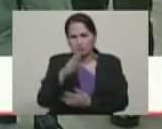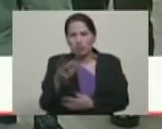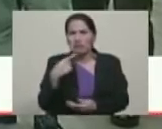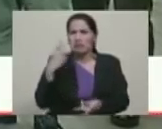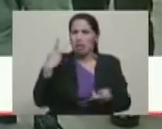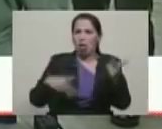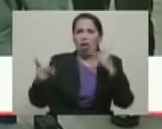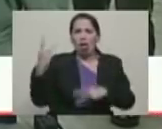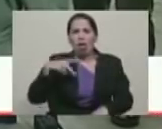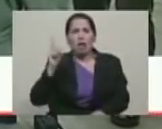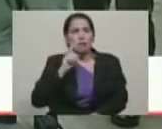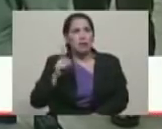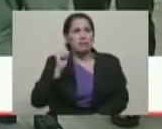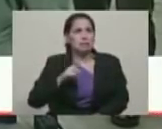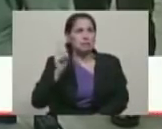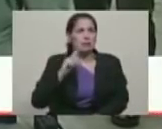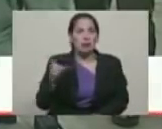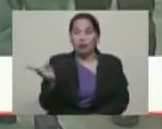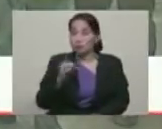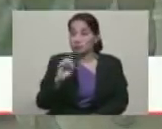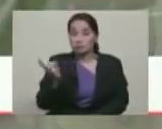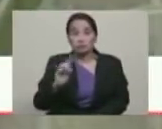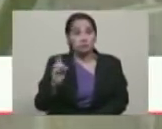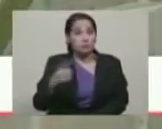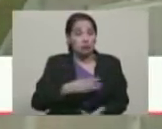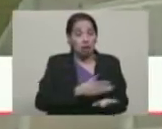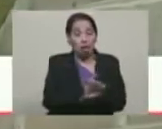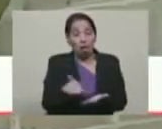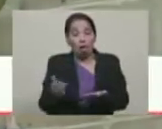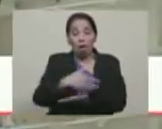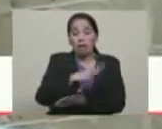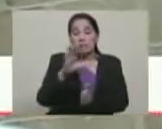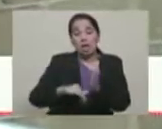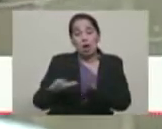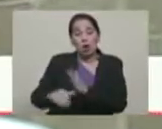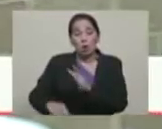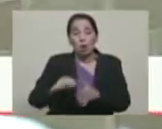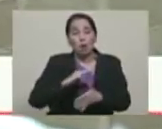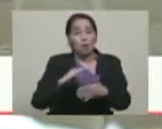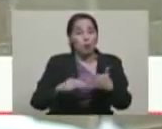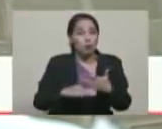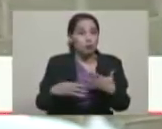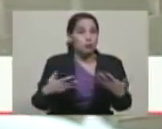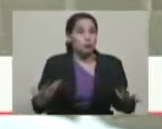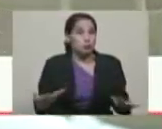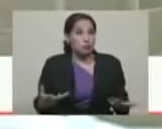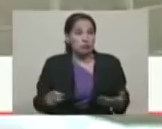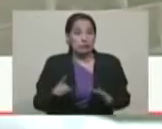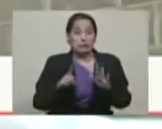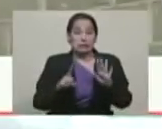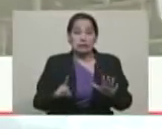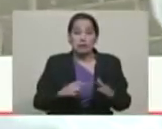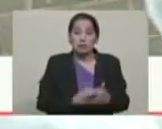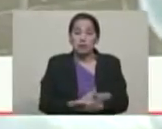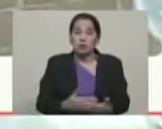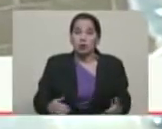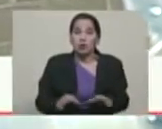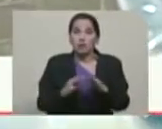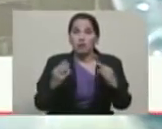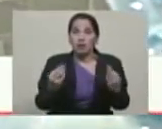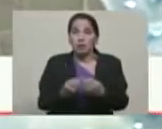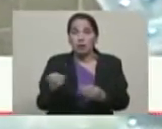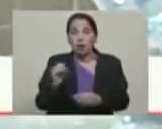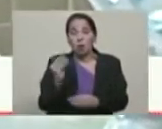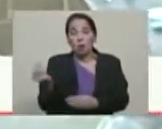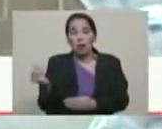coba ni nadie desvíe producto. 6 millones de familias o más de hogares